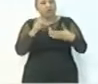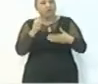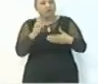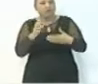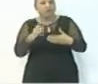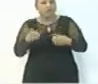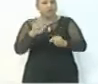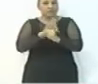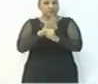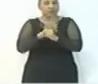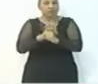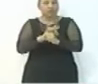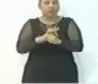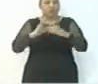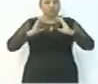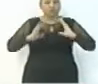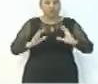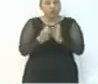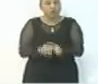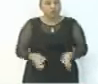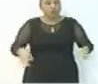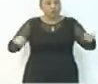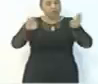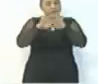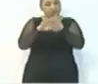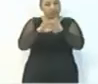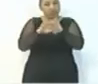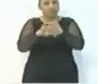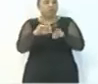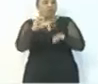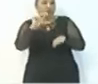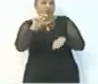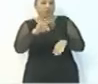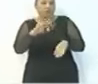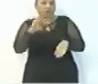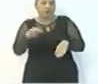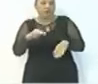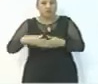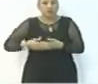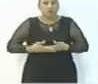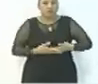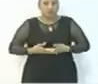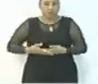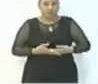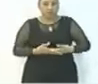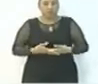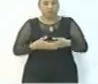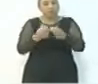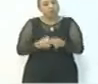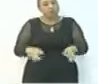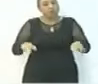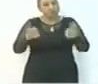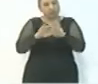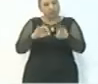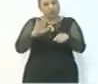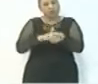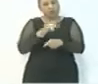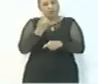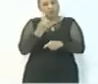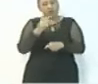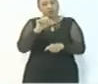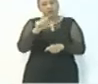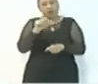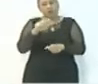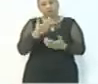o células de defensa importantes para prevenir la mortalidad en los recién nacidos. Entonces, tanto como enfermedades muy